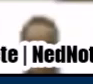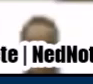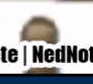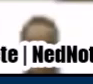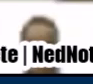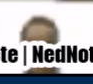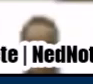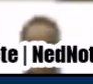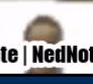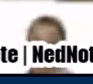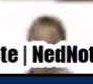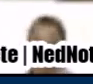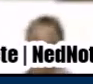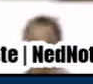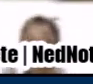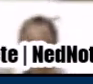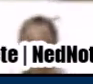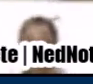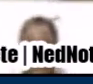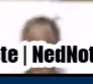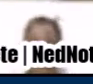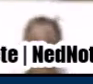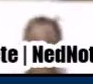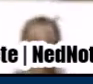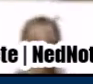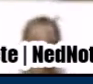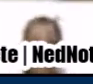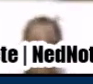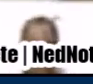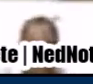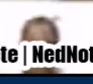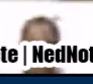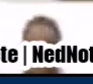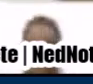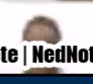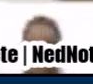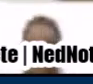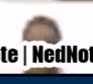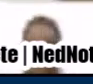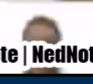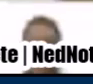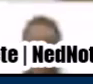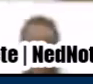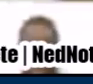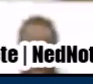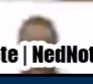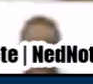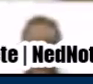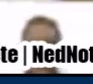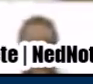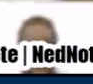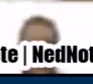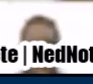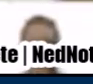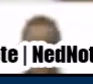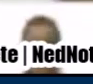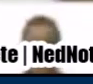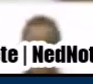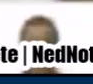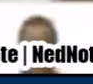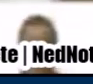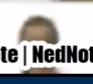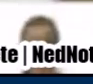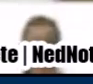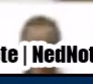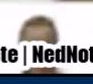fuerzas políticas en Venezuela, cuáles son las condiciones que hacen competitiva una elección para convertirlo en herramienta de lucha, la lucha por